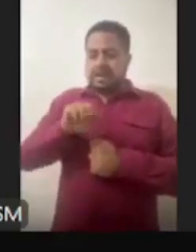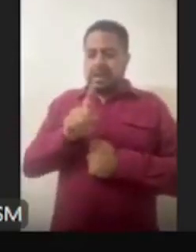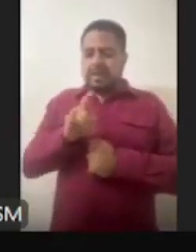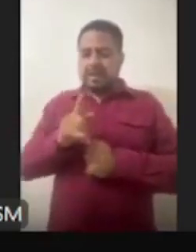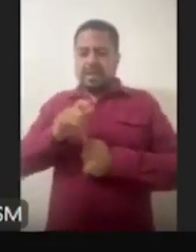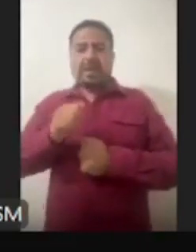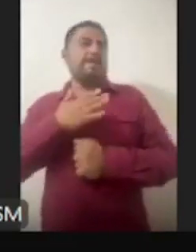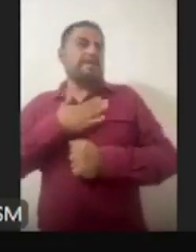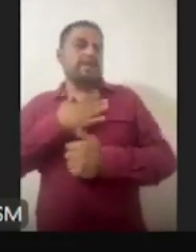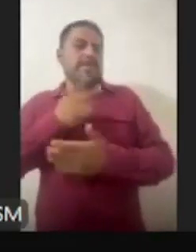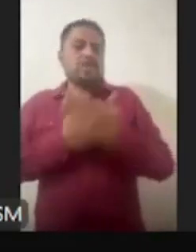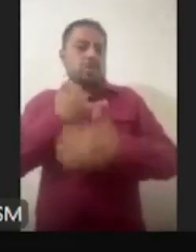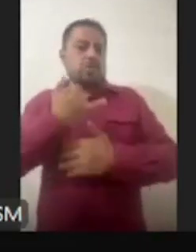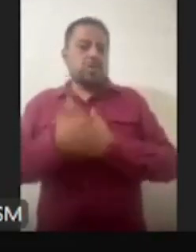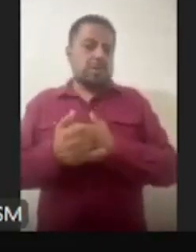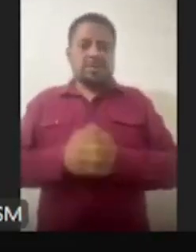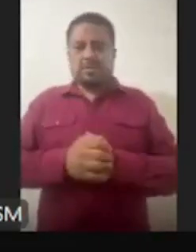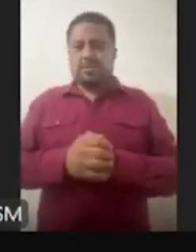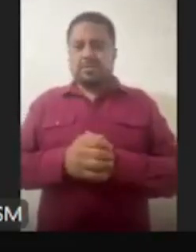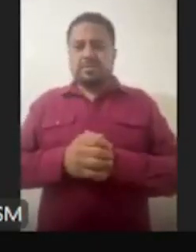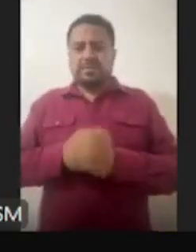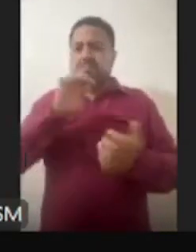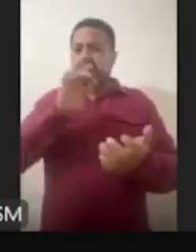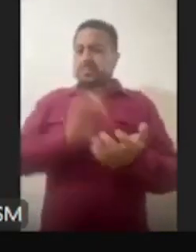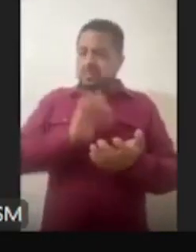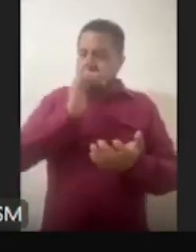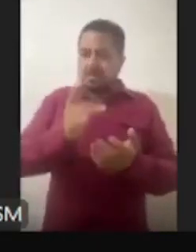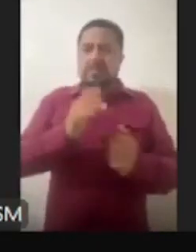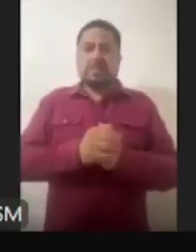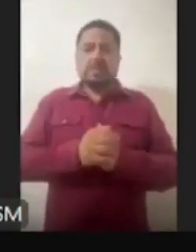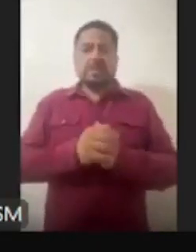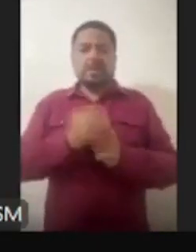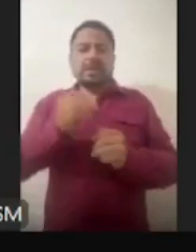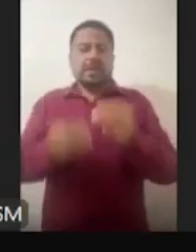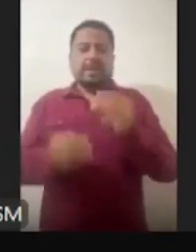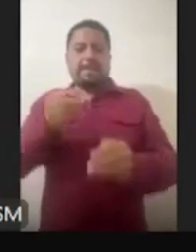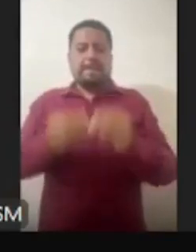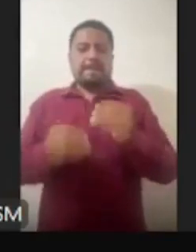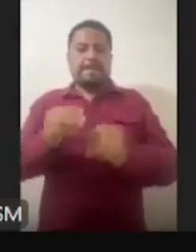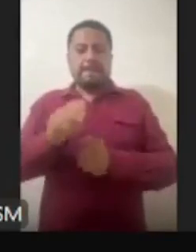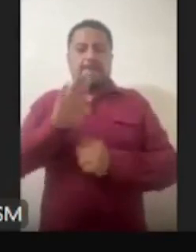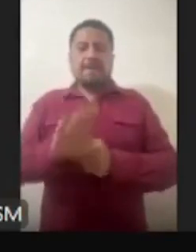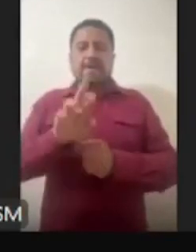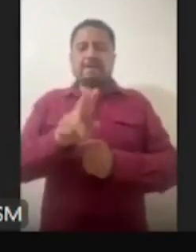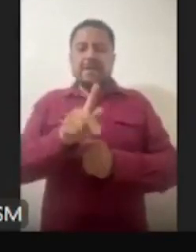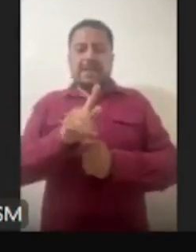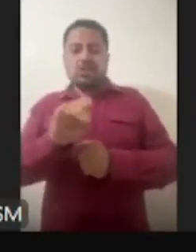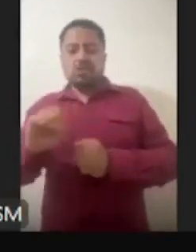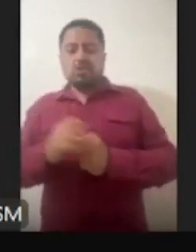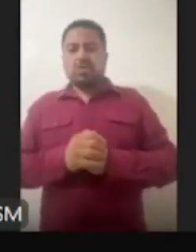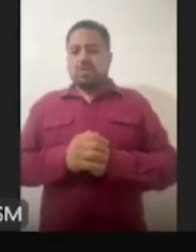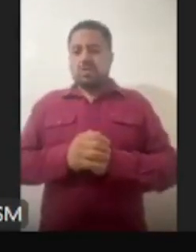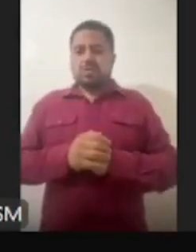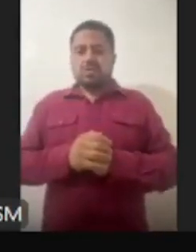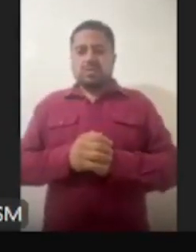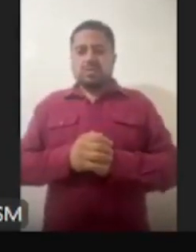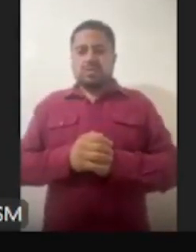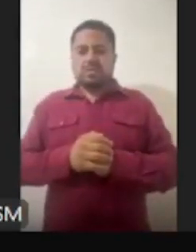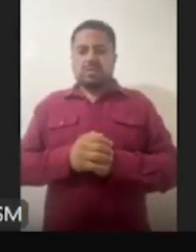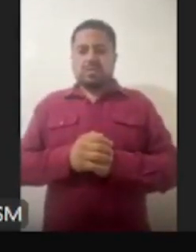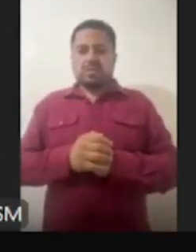proyecto. Gracias, magistrada. Magistrada y la Rosa Delgado Brito. A favor del proyecto.